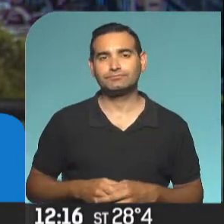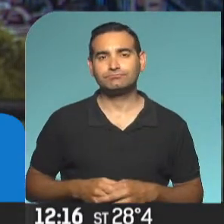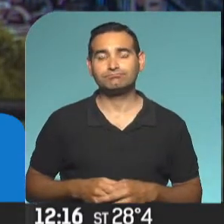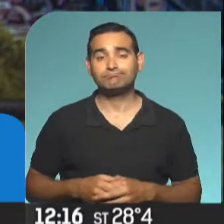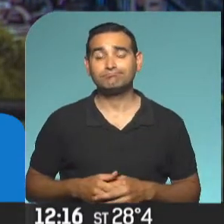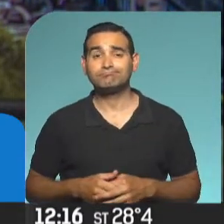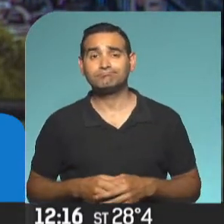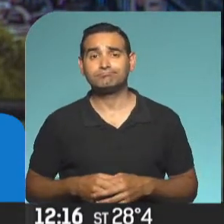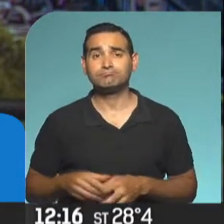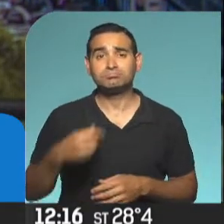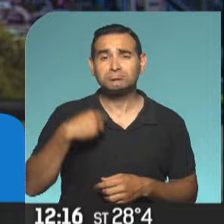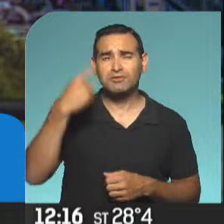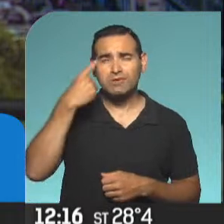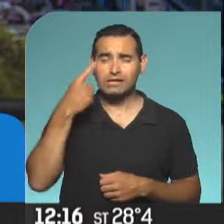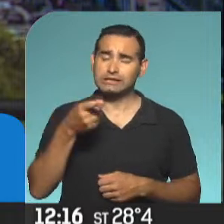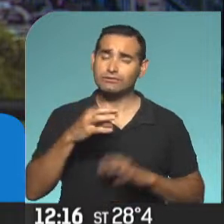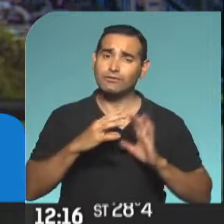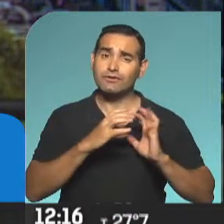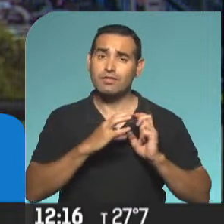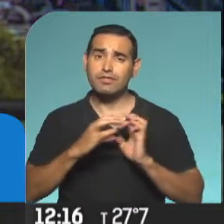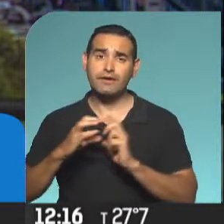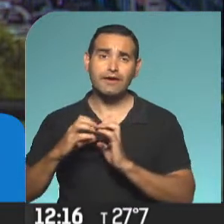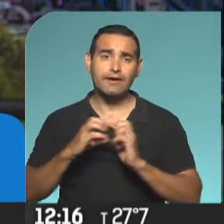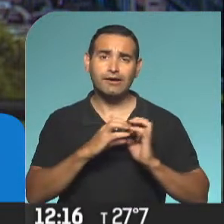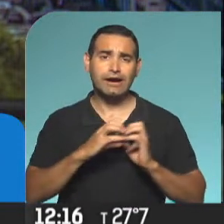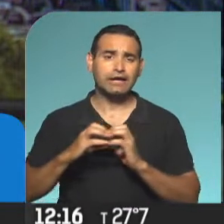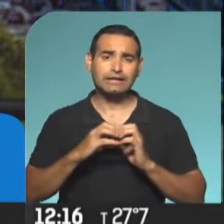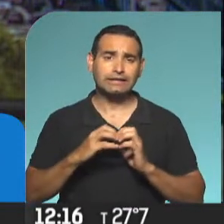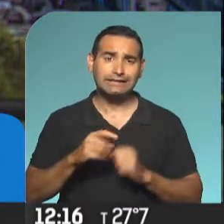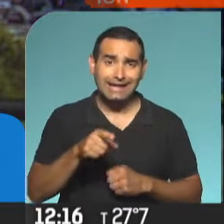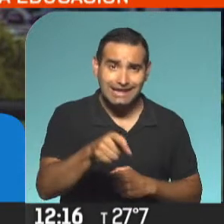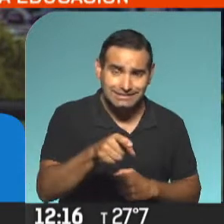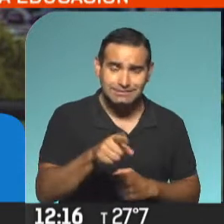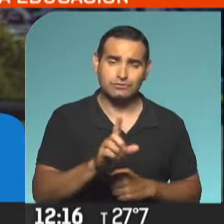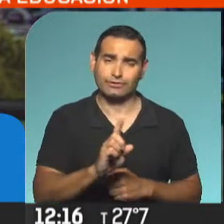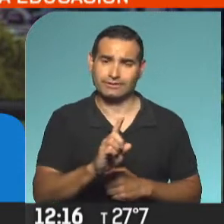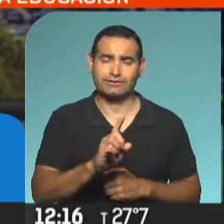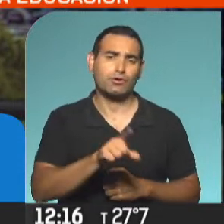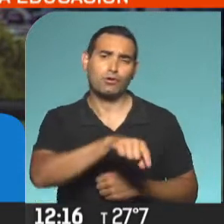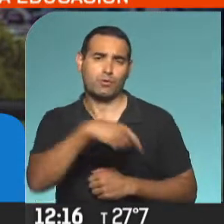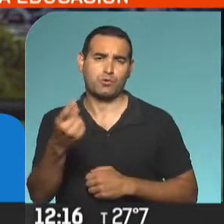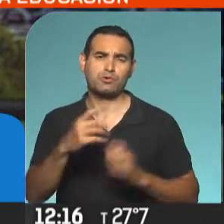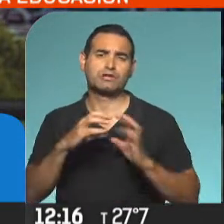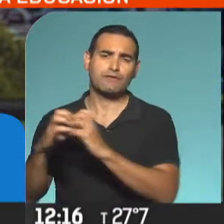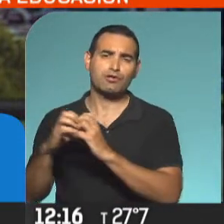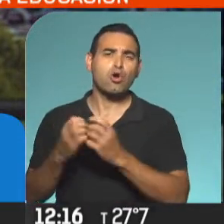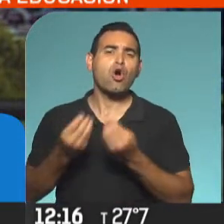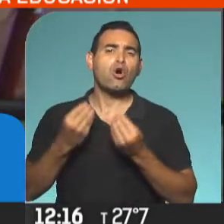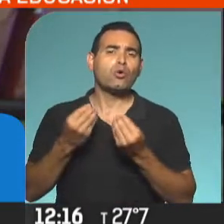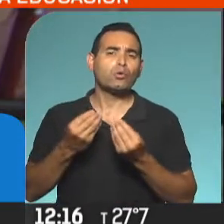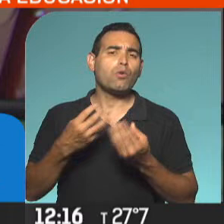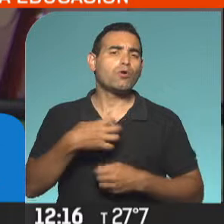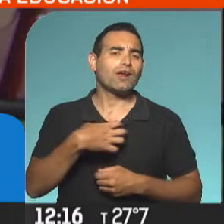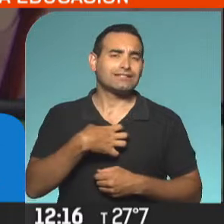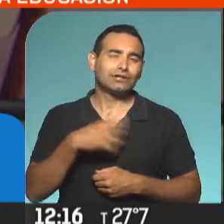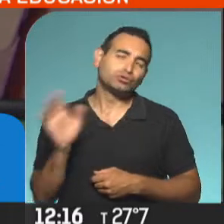creo que el debate no es estrictamente eso, ¿sí? Digo, el debate es cómo deben comenzar las clases.